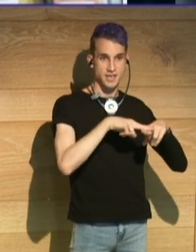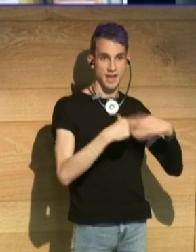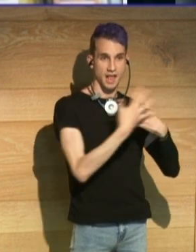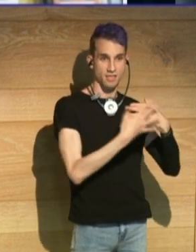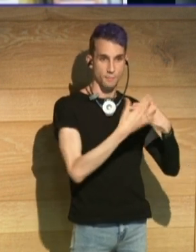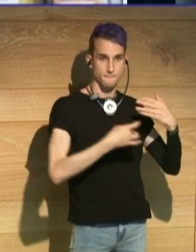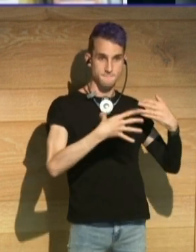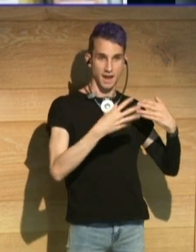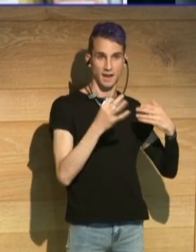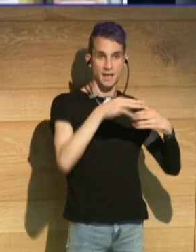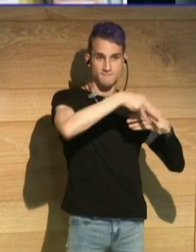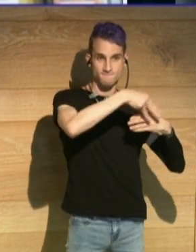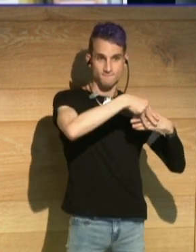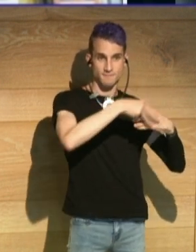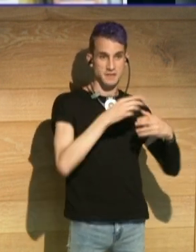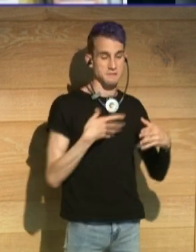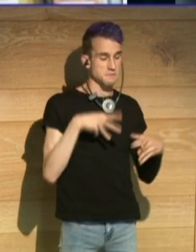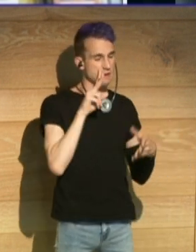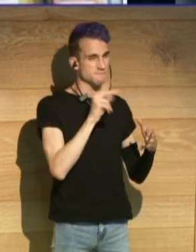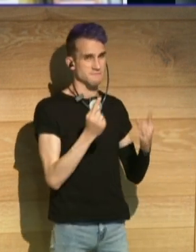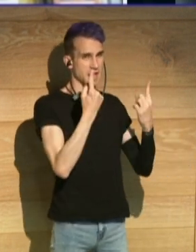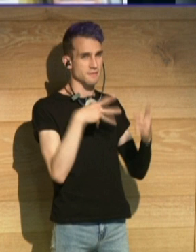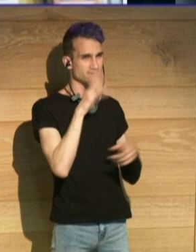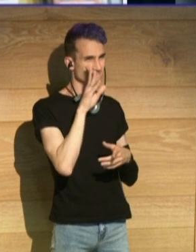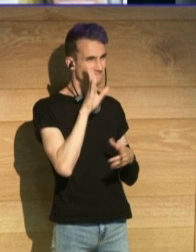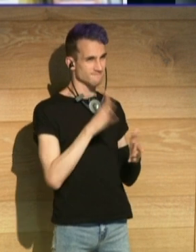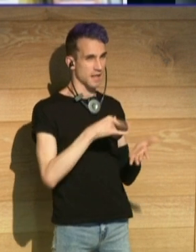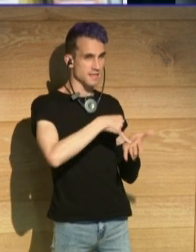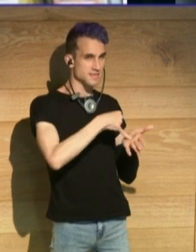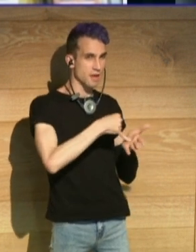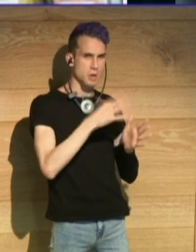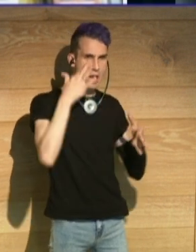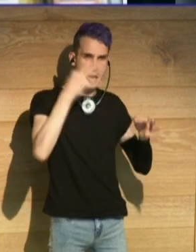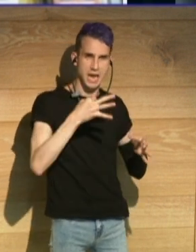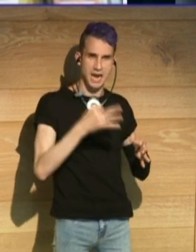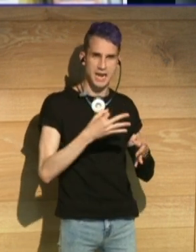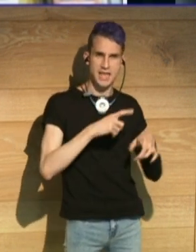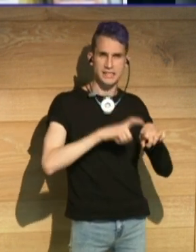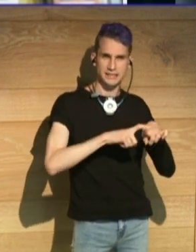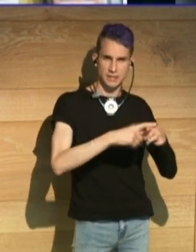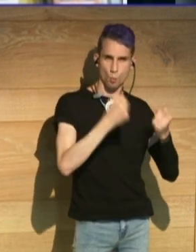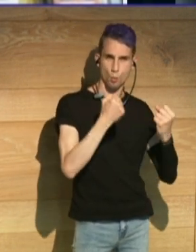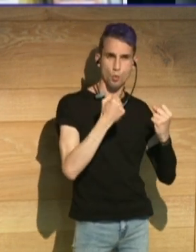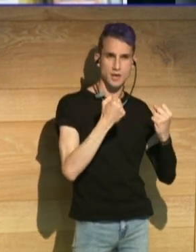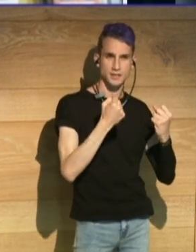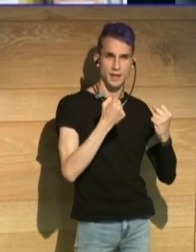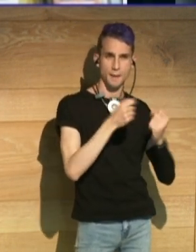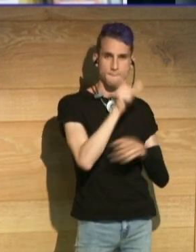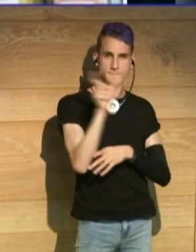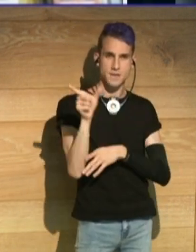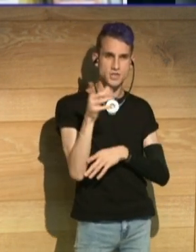mí así de entrada me pareció débil, pero es muy fuerte porque tiene ese carácter,